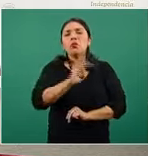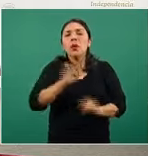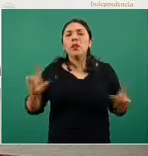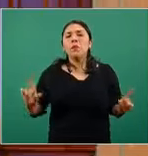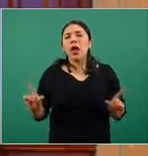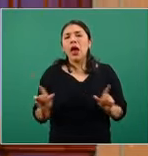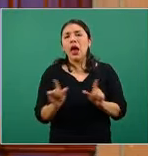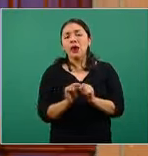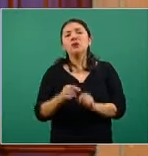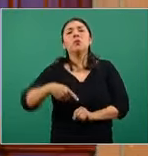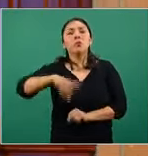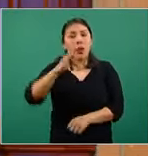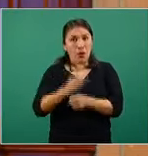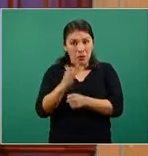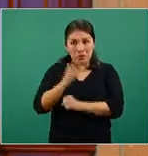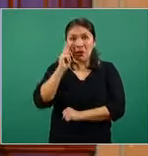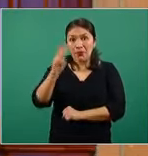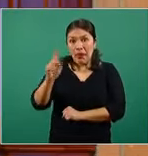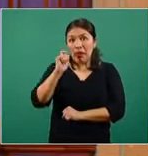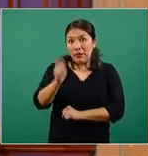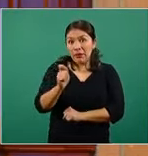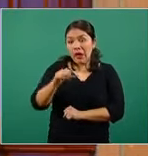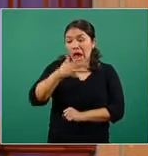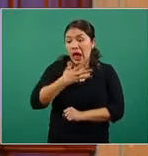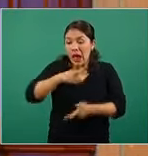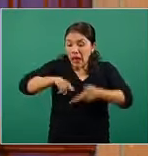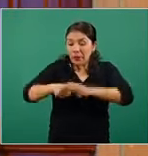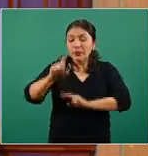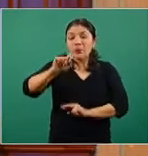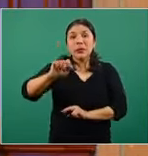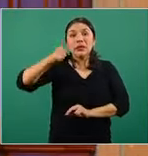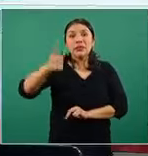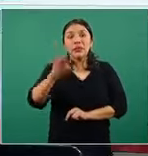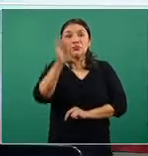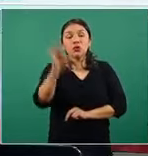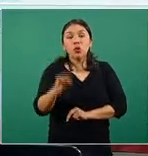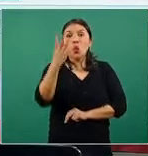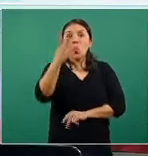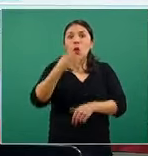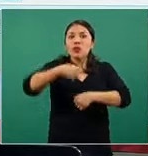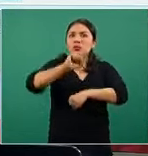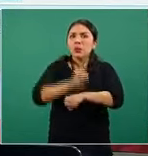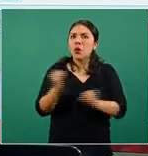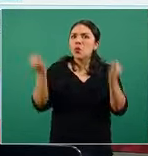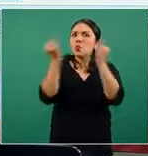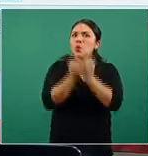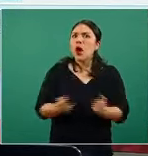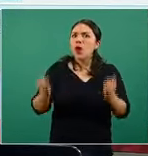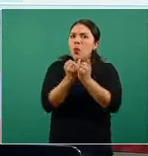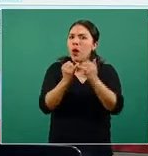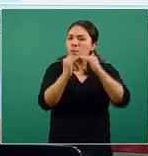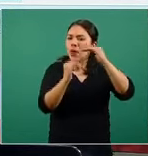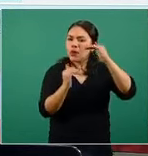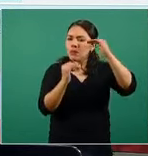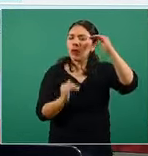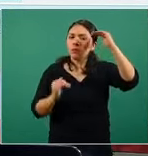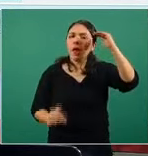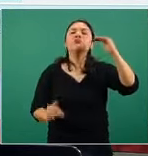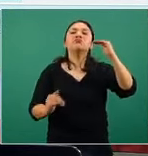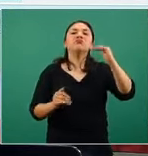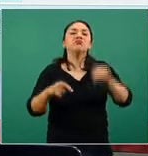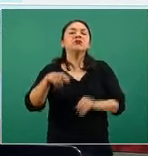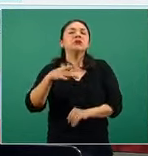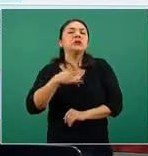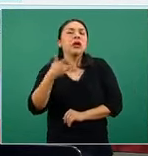pues podemos ver obviamente que esta tendencia descendente de ya 4 semanas nos empieza a colocar prácticamente en